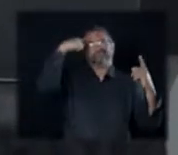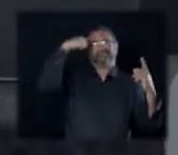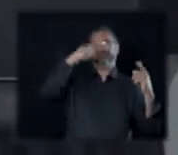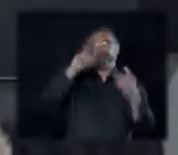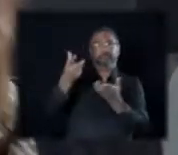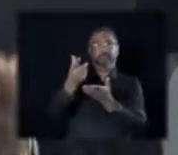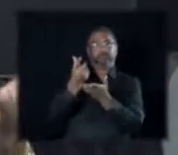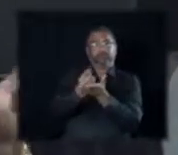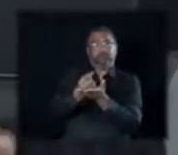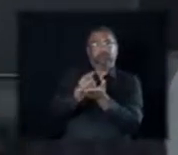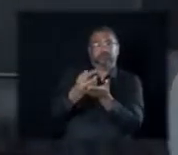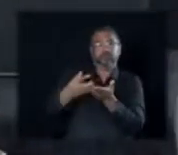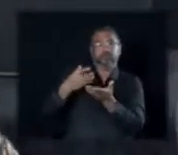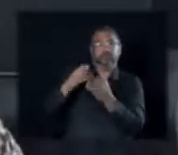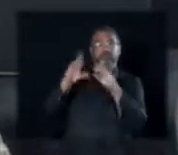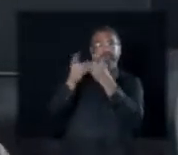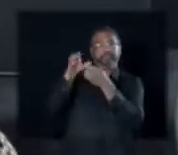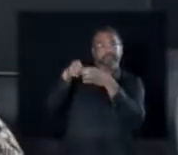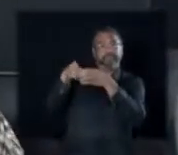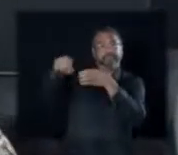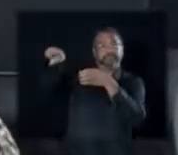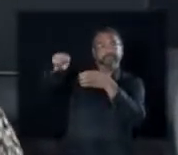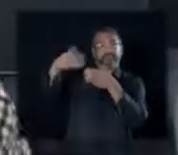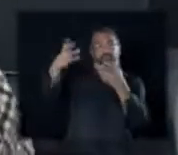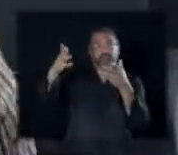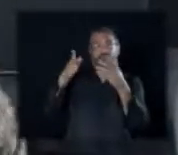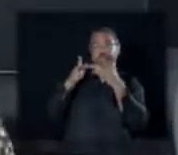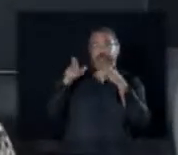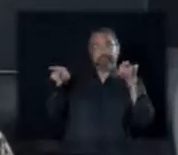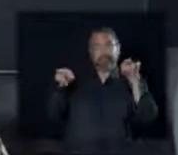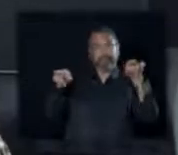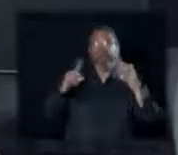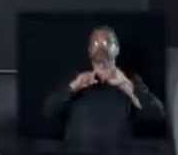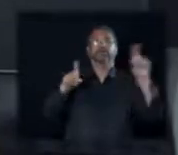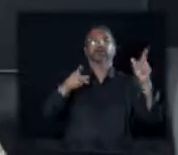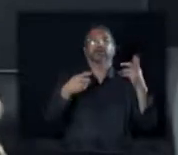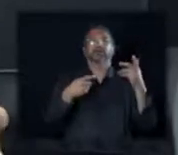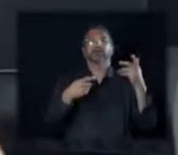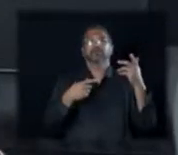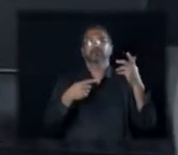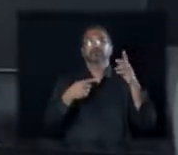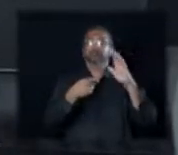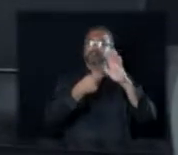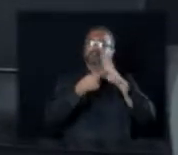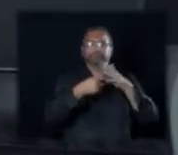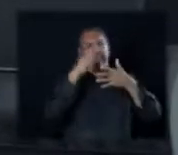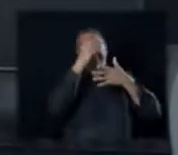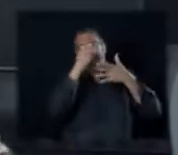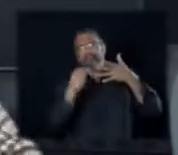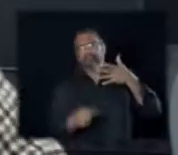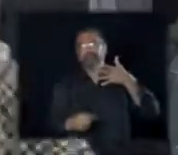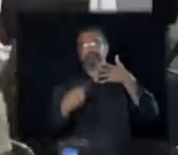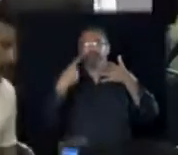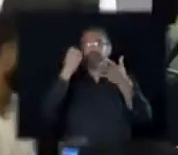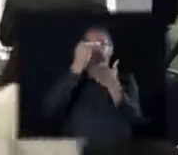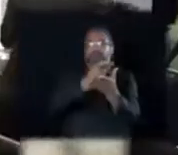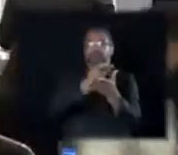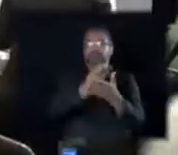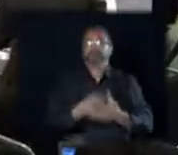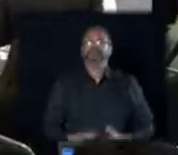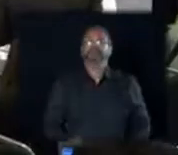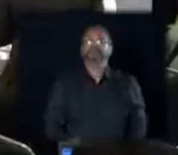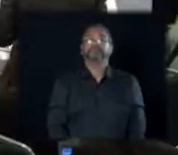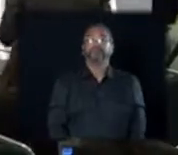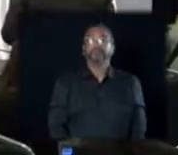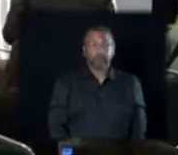Y yo me pregunto si el Tesoro ya se comunicó con ustedes y si cuáles son los posibles criterios para